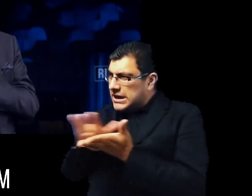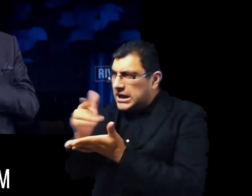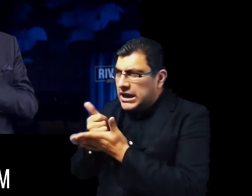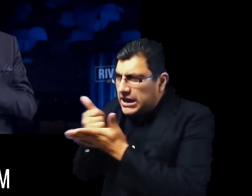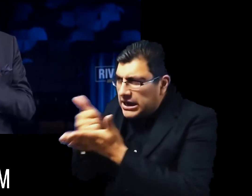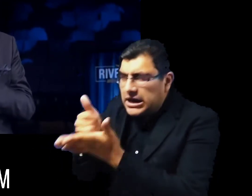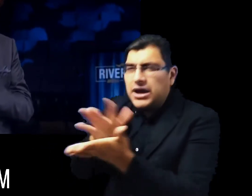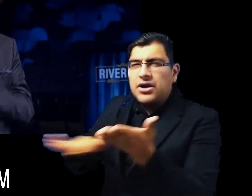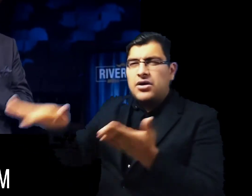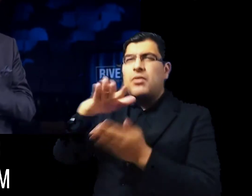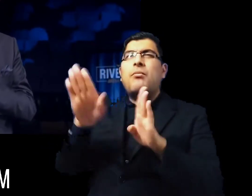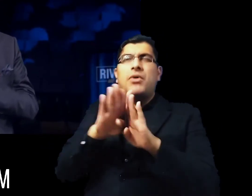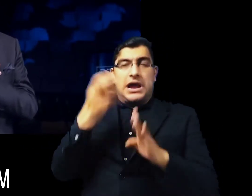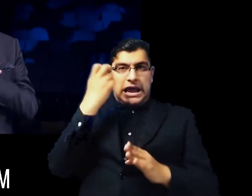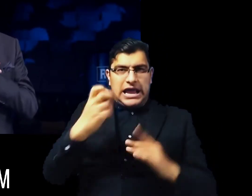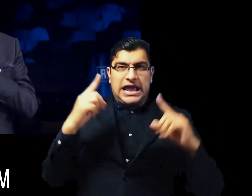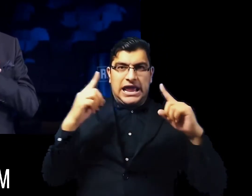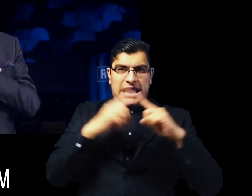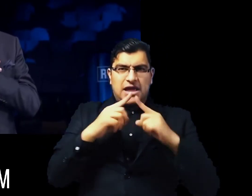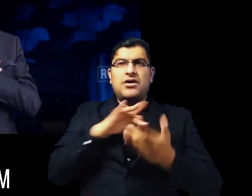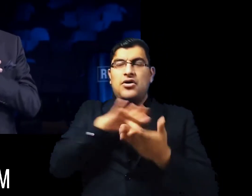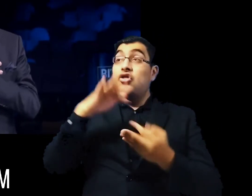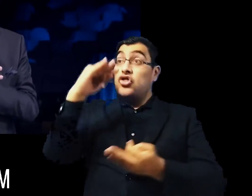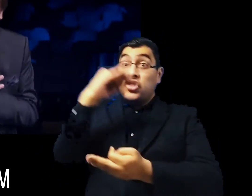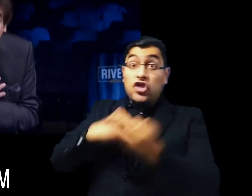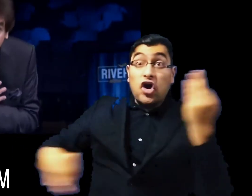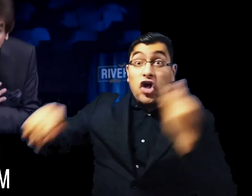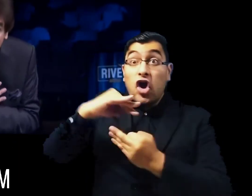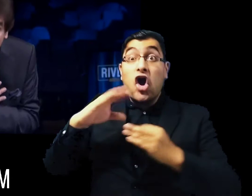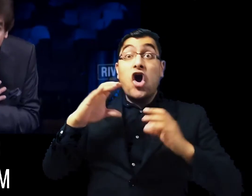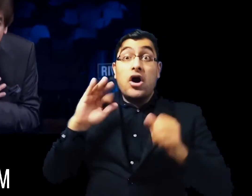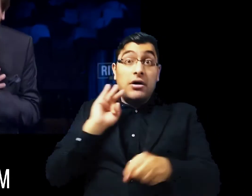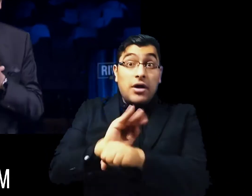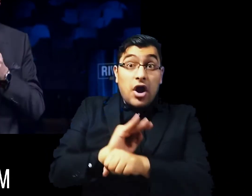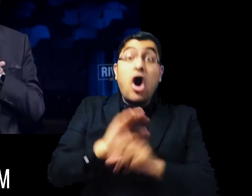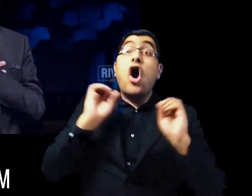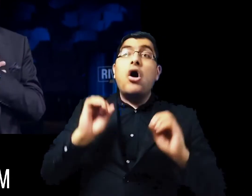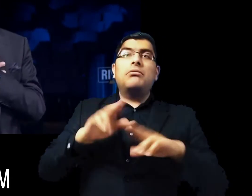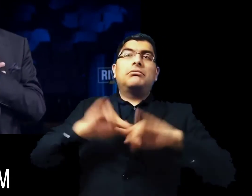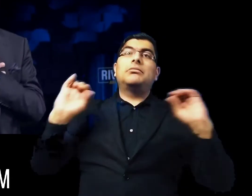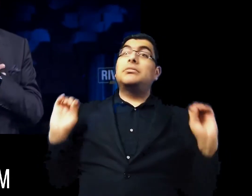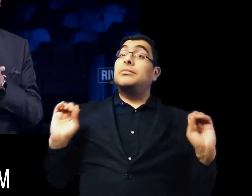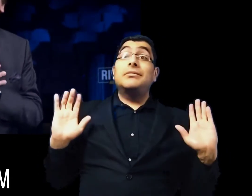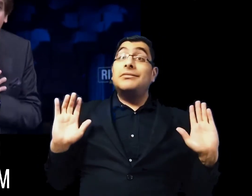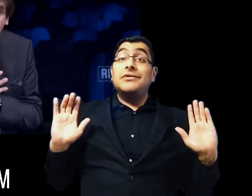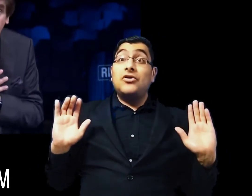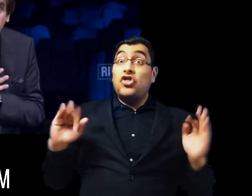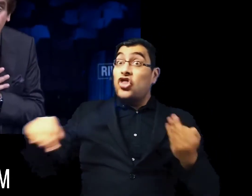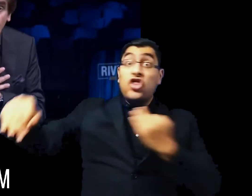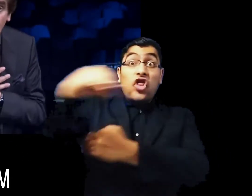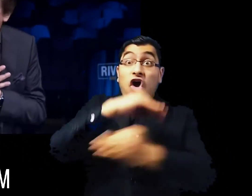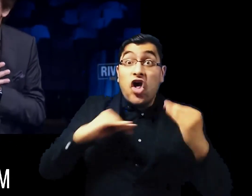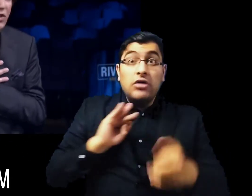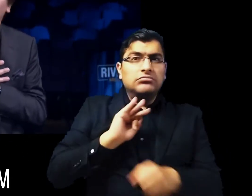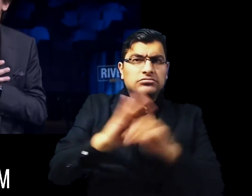Por eso, la bandera de River es todos o nadie. Todos o nadie. Por eso es que